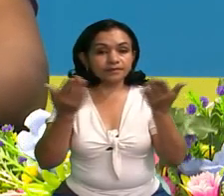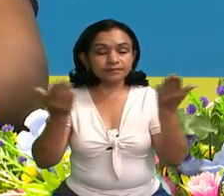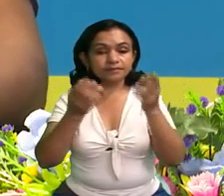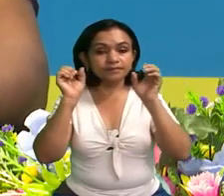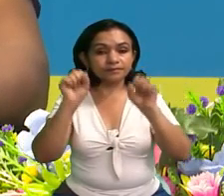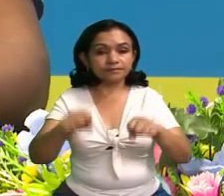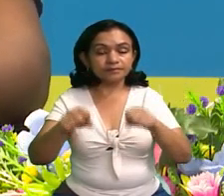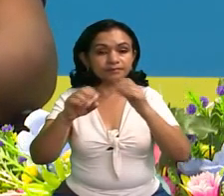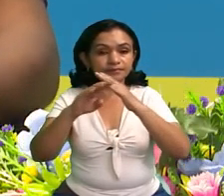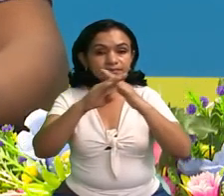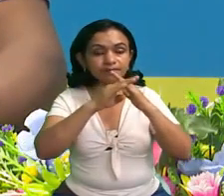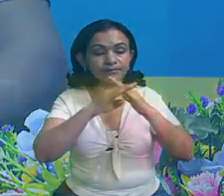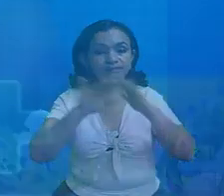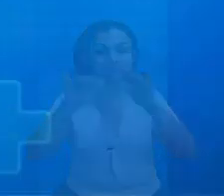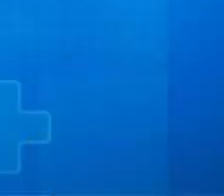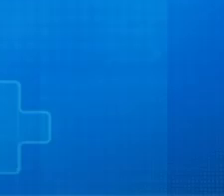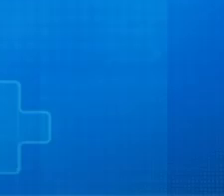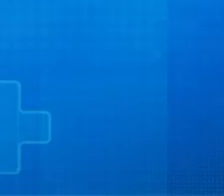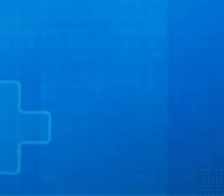podemos evitar. Ya regresamos.